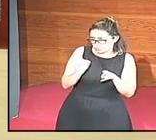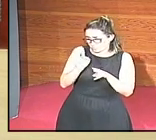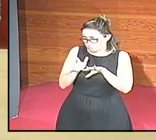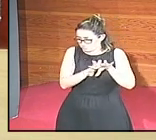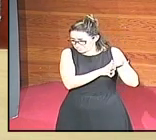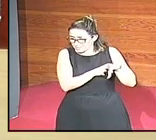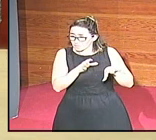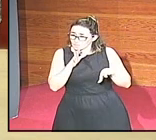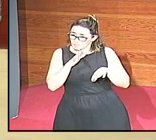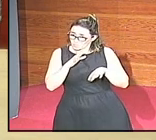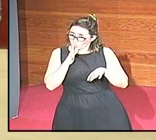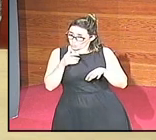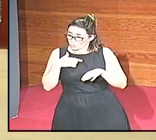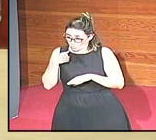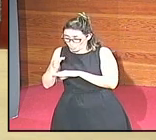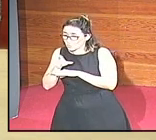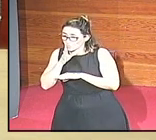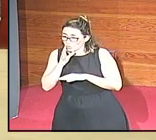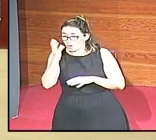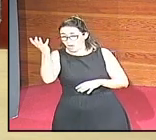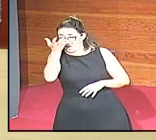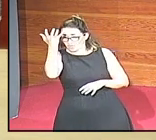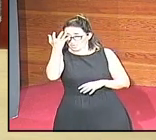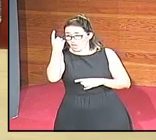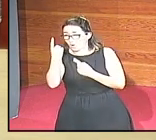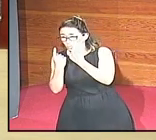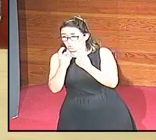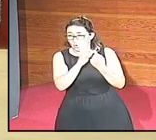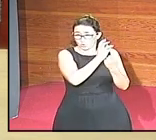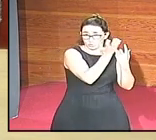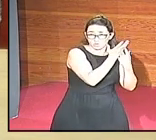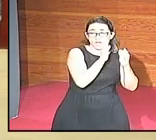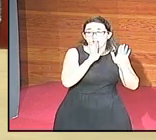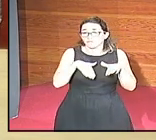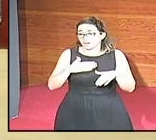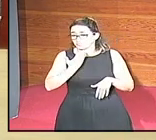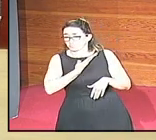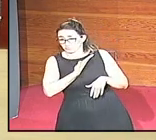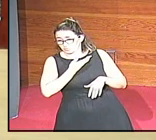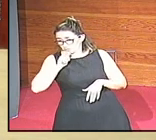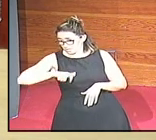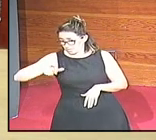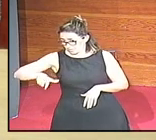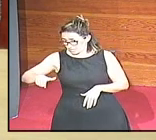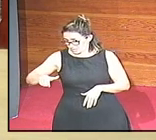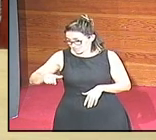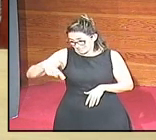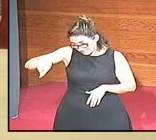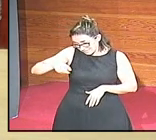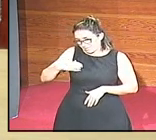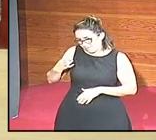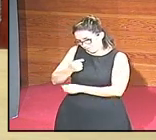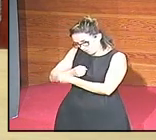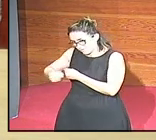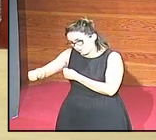delirios de grandeza, de un lado y del otro, tienen víctimas civiles, que nos pongamos en su pellejo,